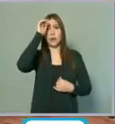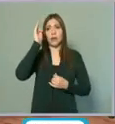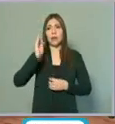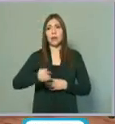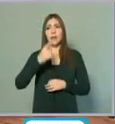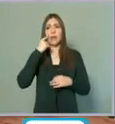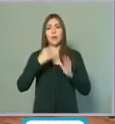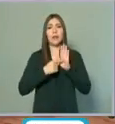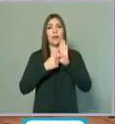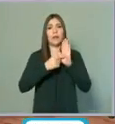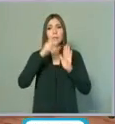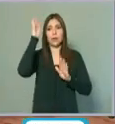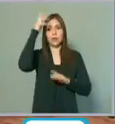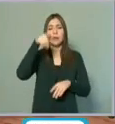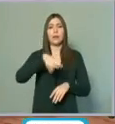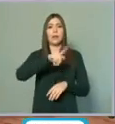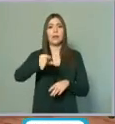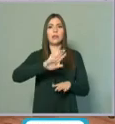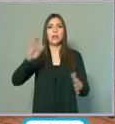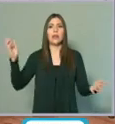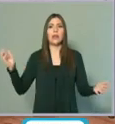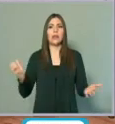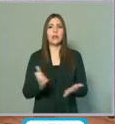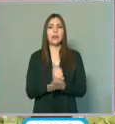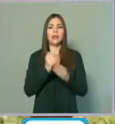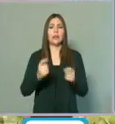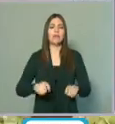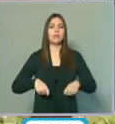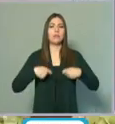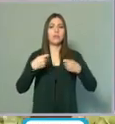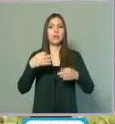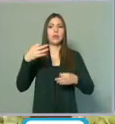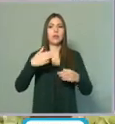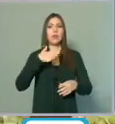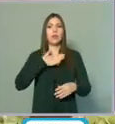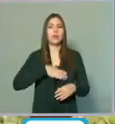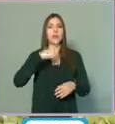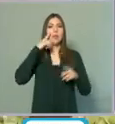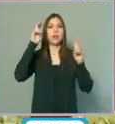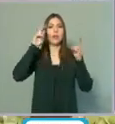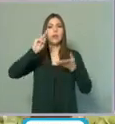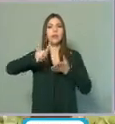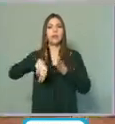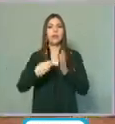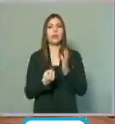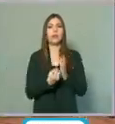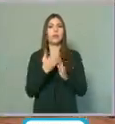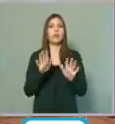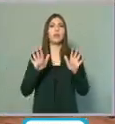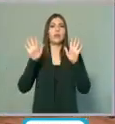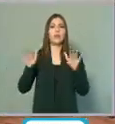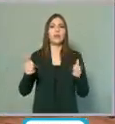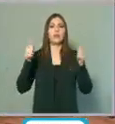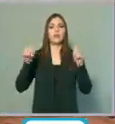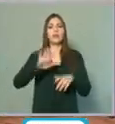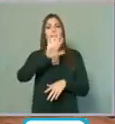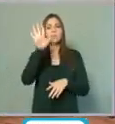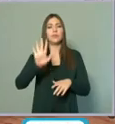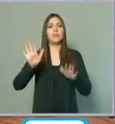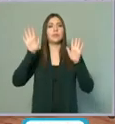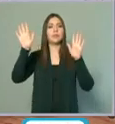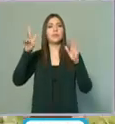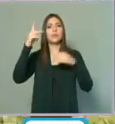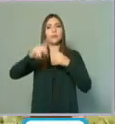de Donald Trump ya ganaron a través del Poder Judicial el tema de la renovación de su estancia en el territorio